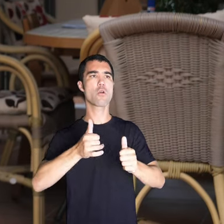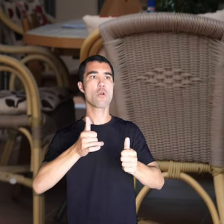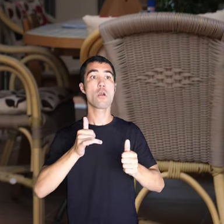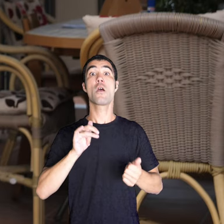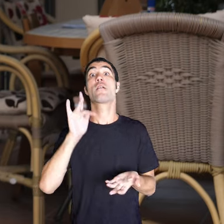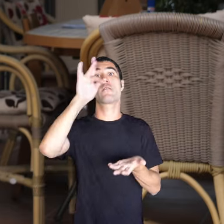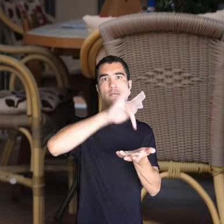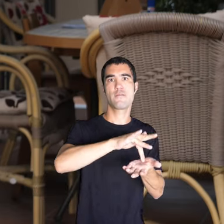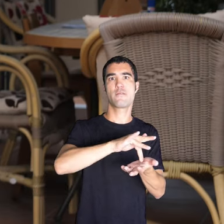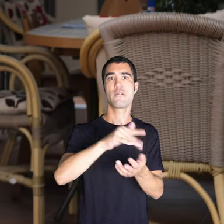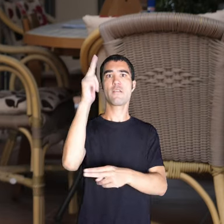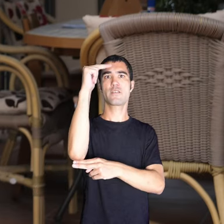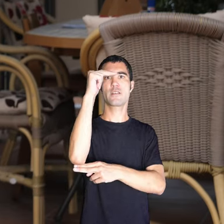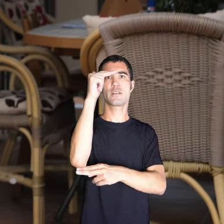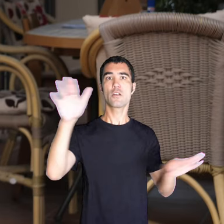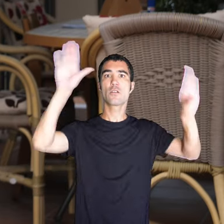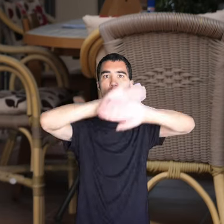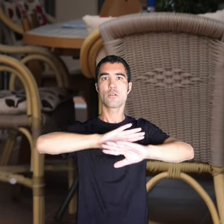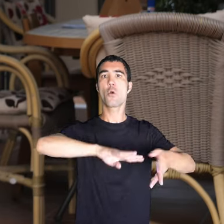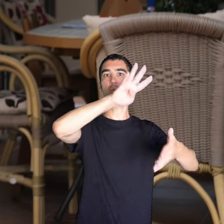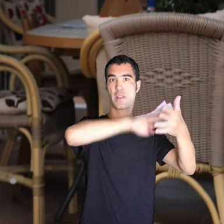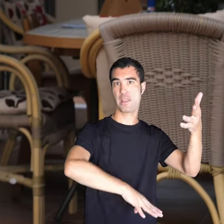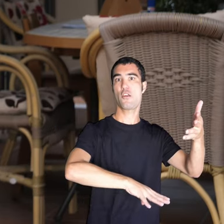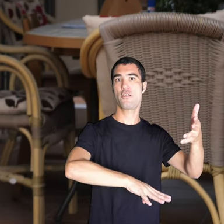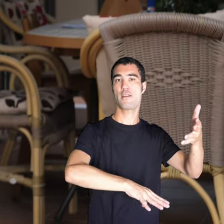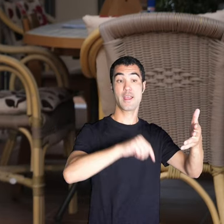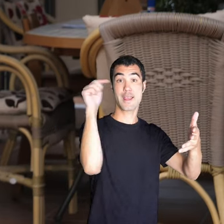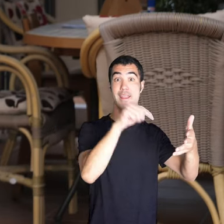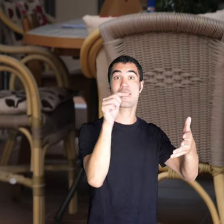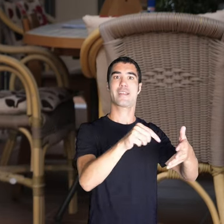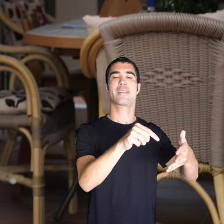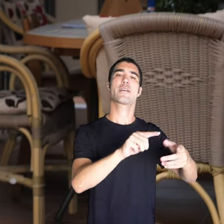el viernes por la noche a Barcelona,